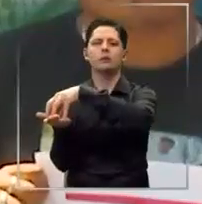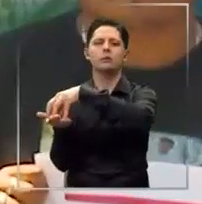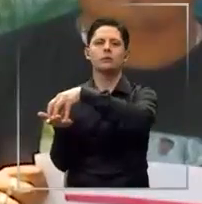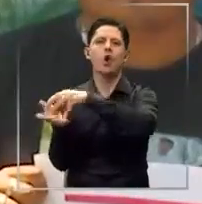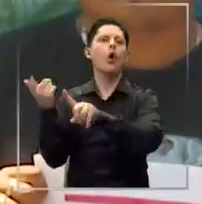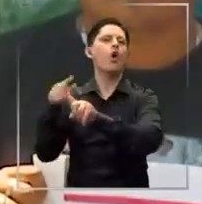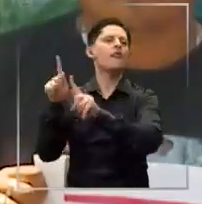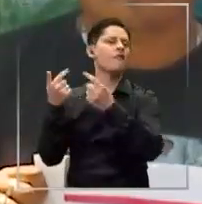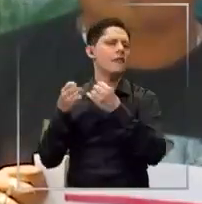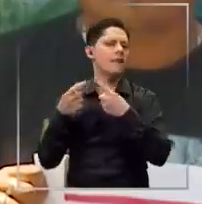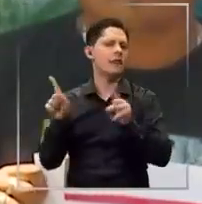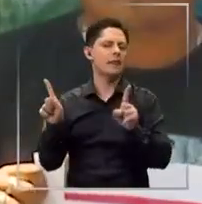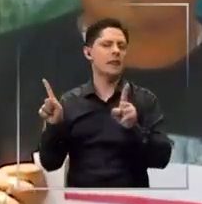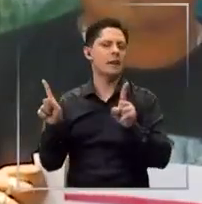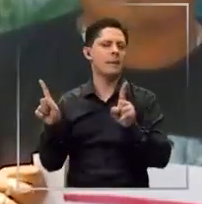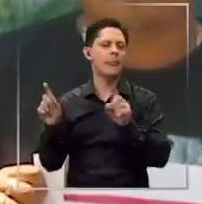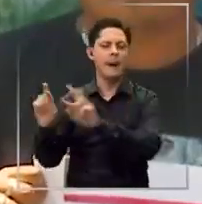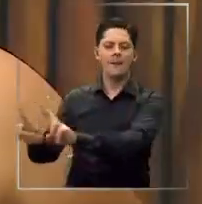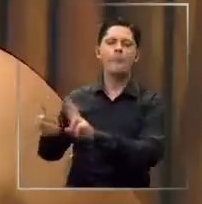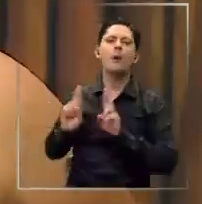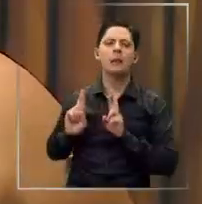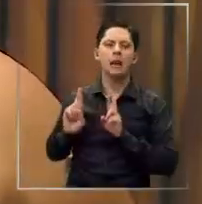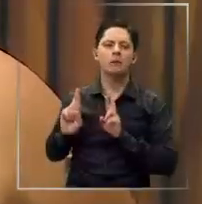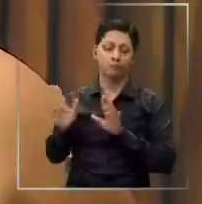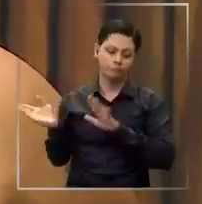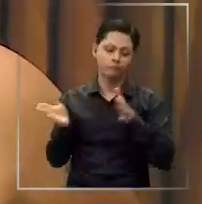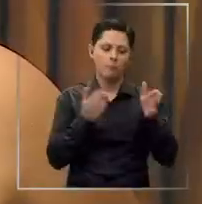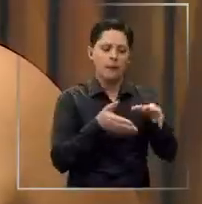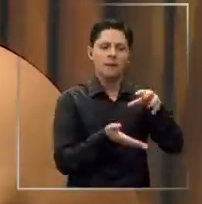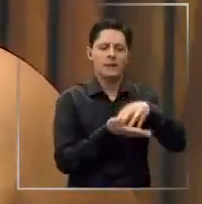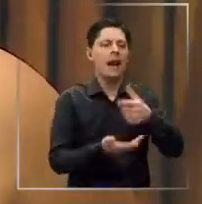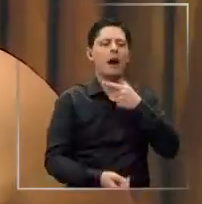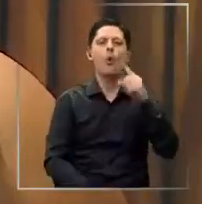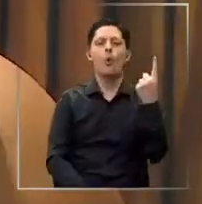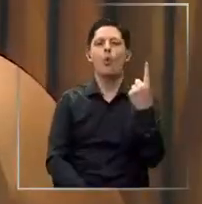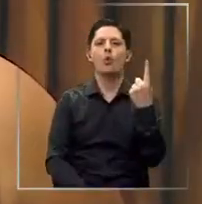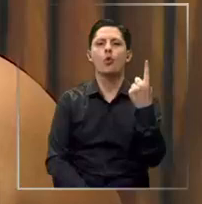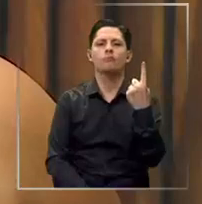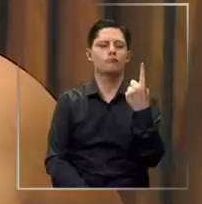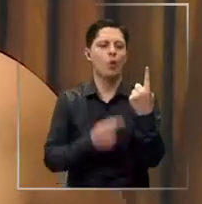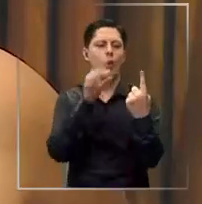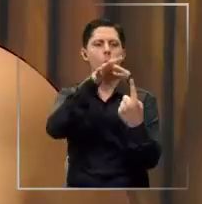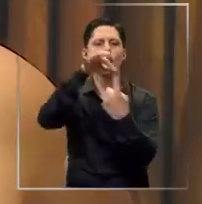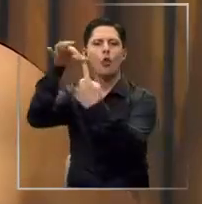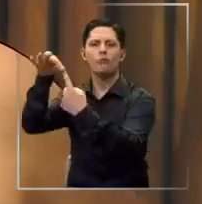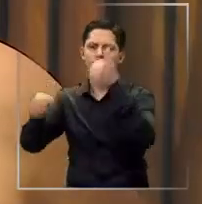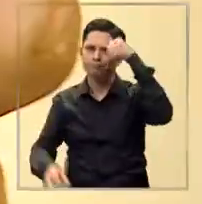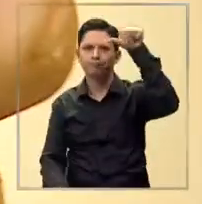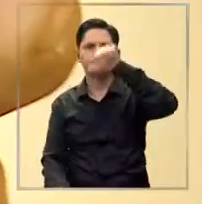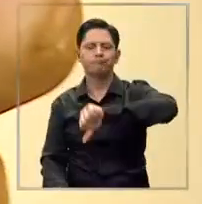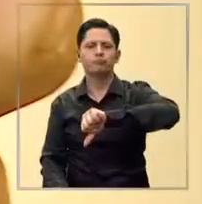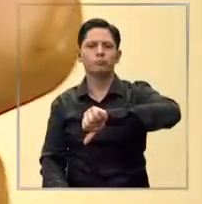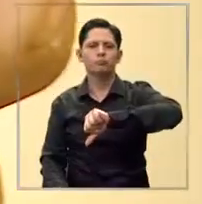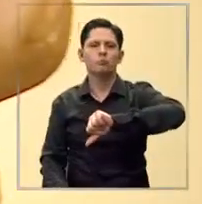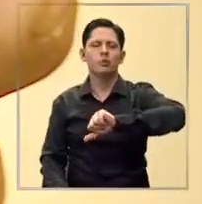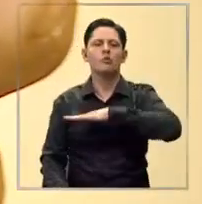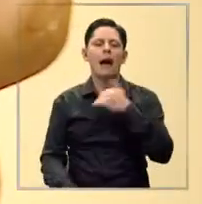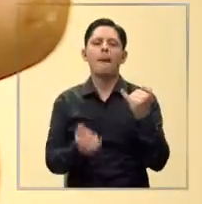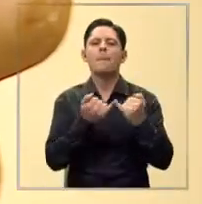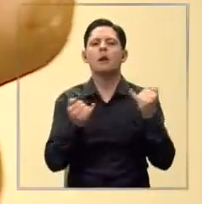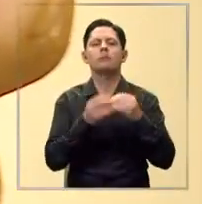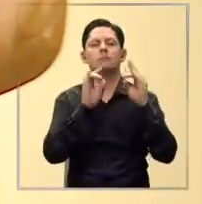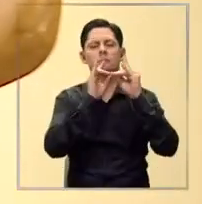hubiera pasado otra cosa y ya hubiéramos tenido respuesta queremos que caiga aunque sea uno para que nuestros amigos puedan descansar en paz por eso